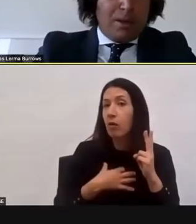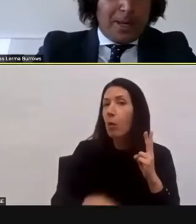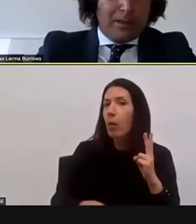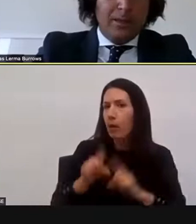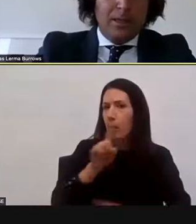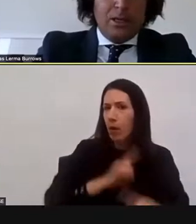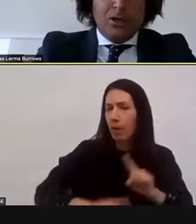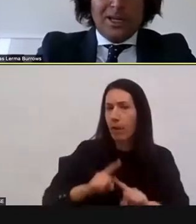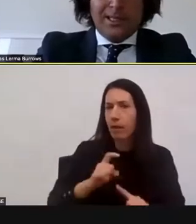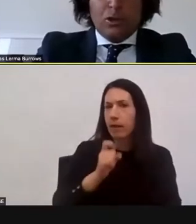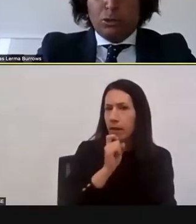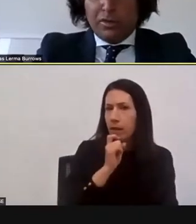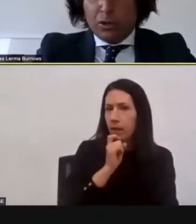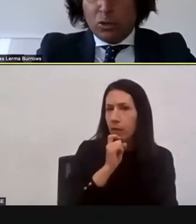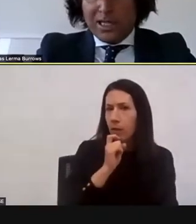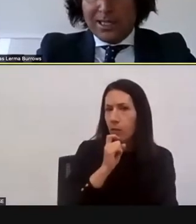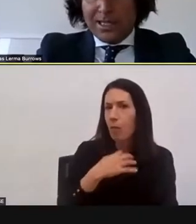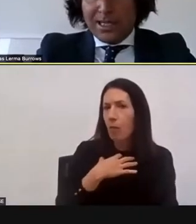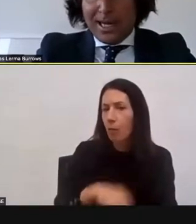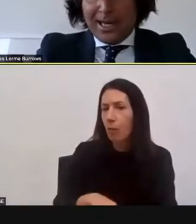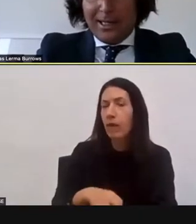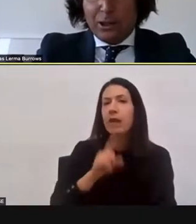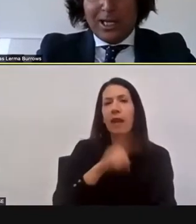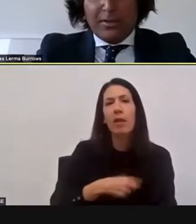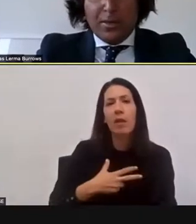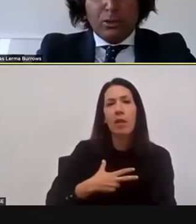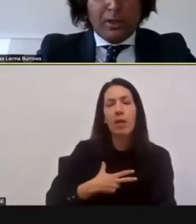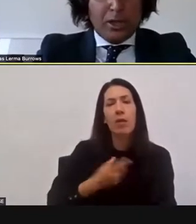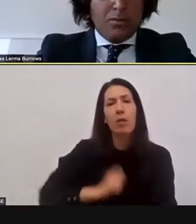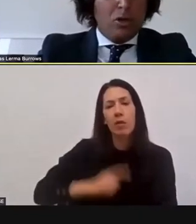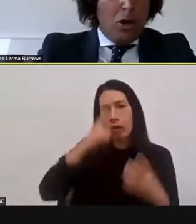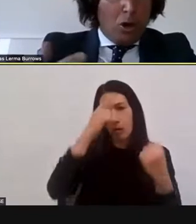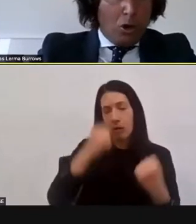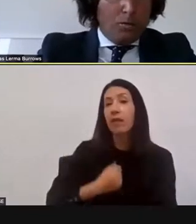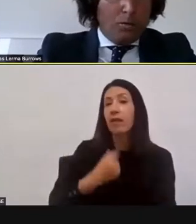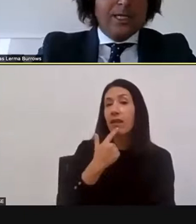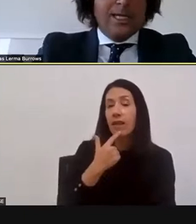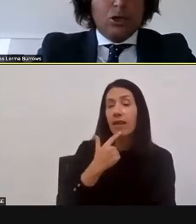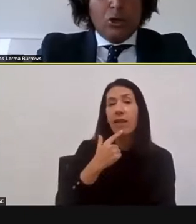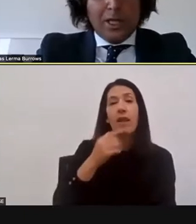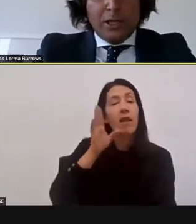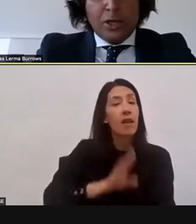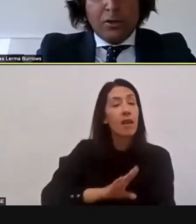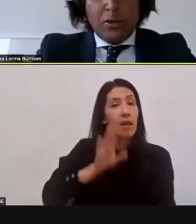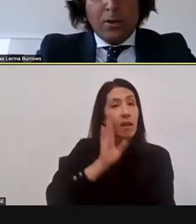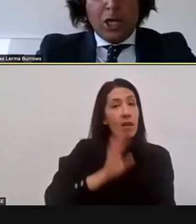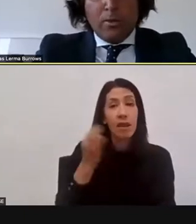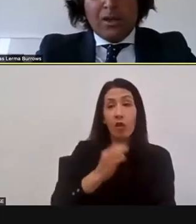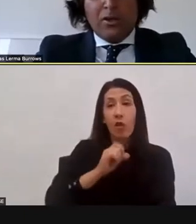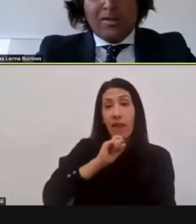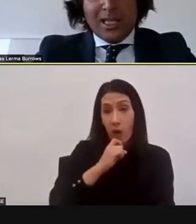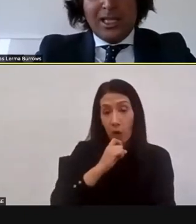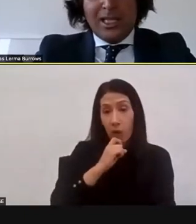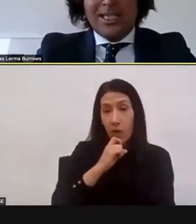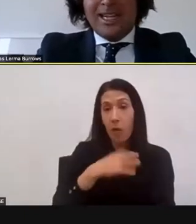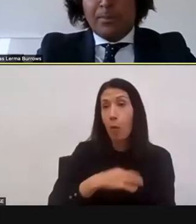una parte, no faltan los autorizados juristas que estiman que el delito de enaltecimiento del terrorismo o, en este caso, los delitos de odio y humillación hacia